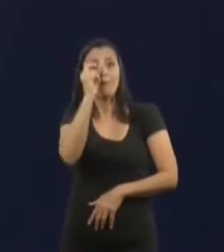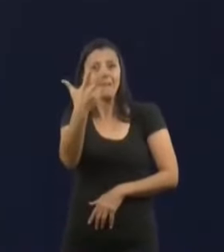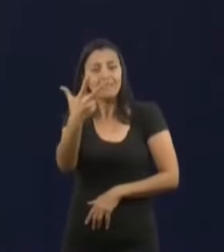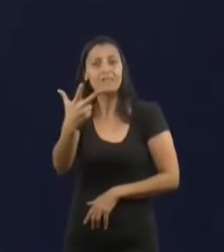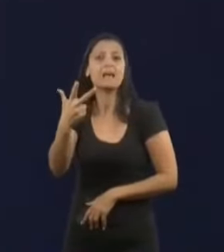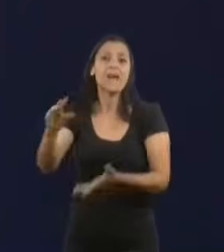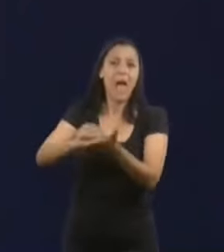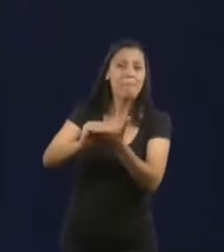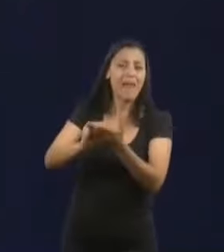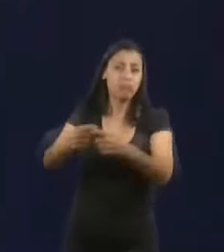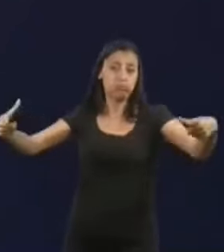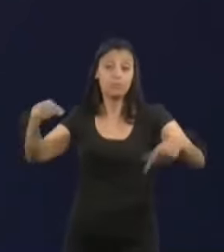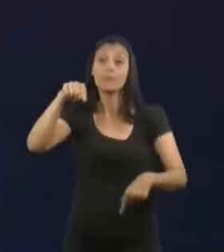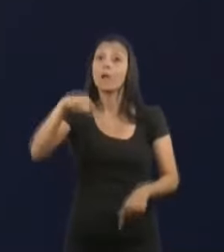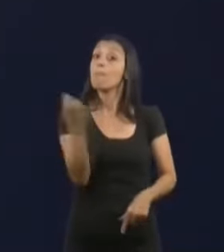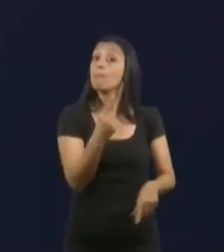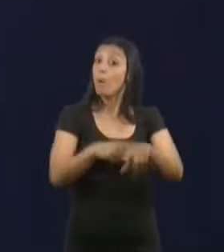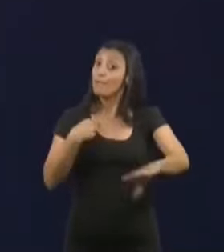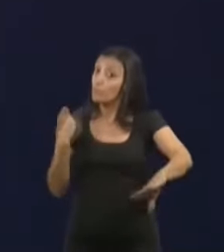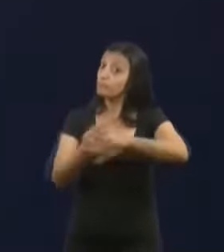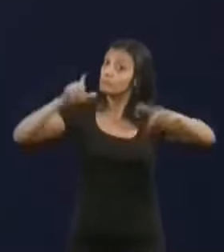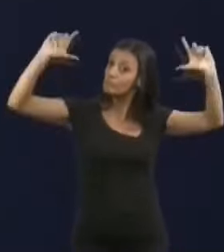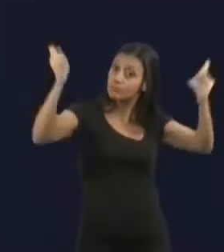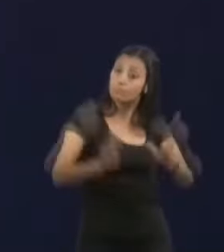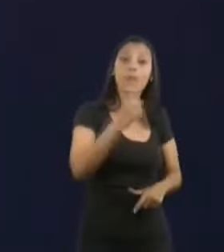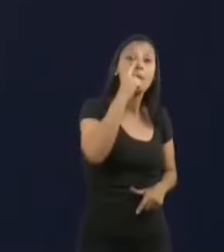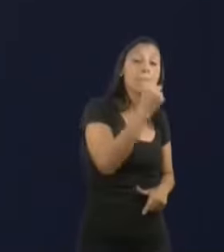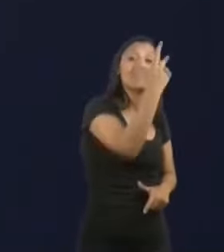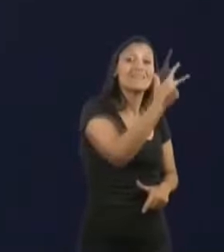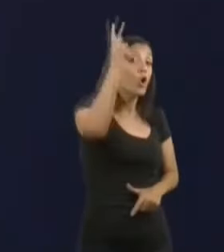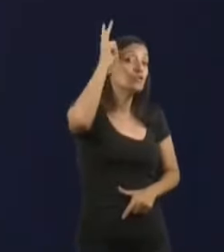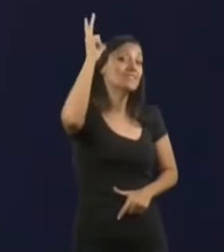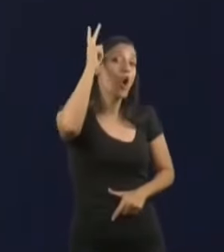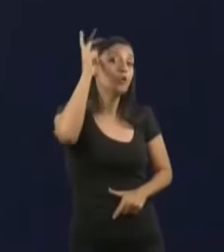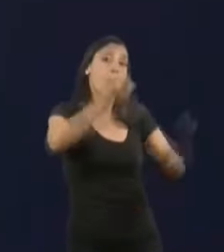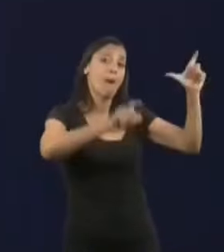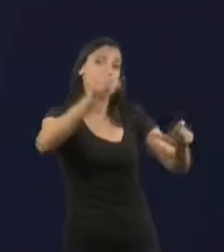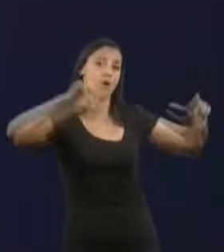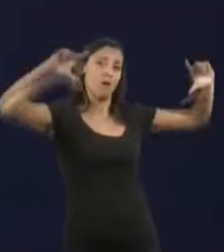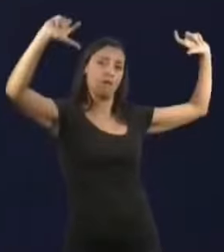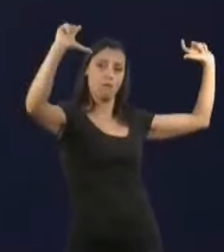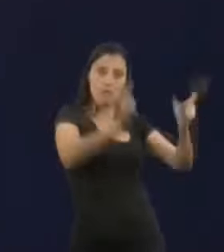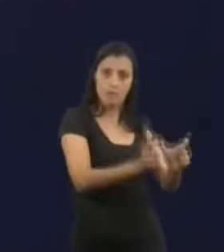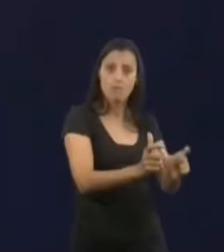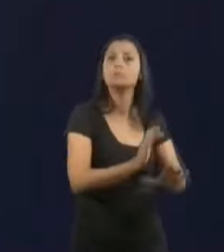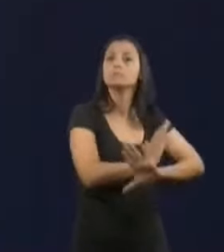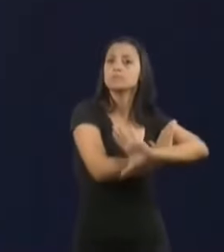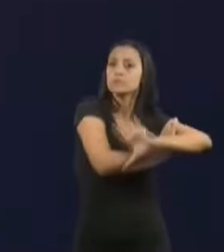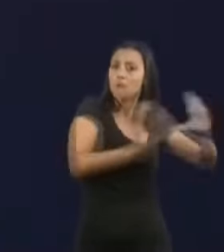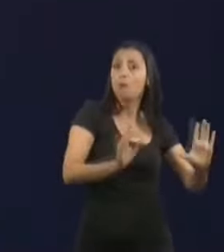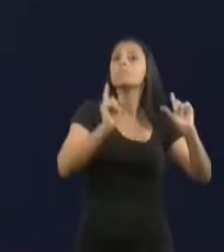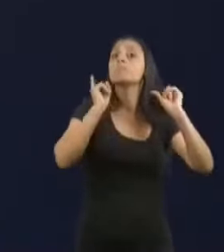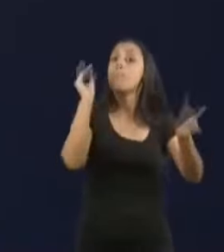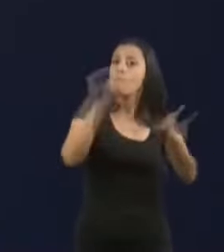que hemos asumido hoy la hemos reducido en 1388 y hemos eh procedido al